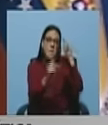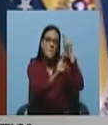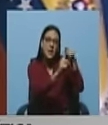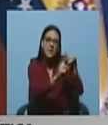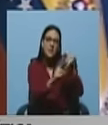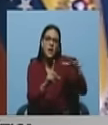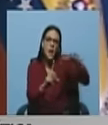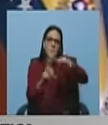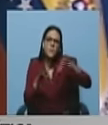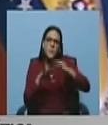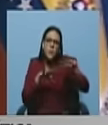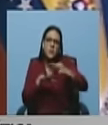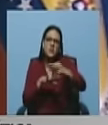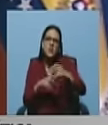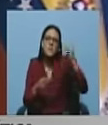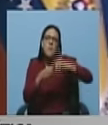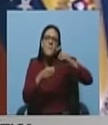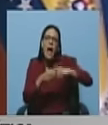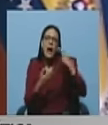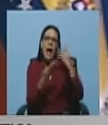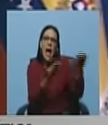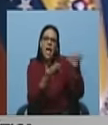municipio Maracaibo.